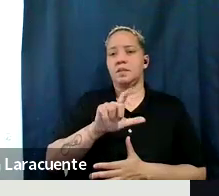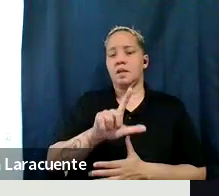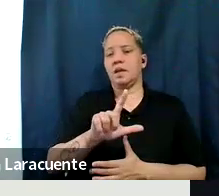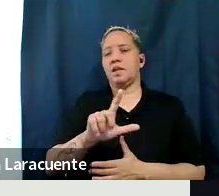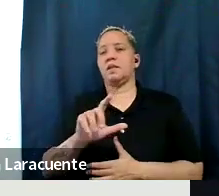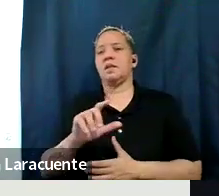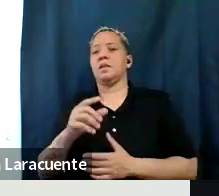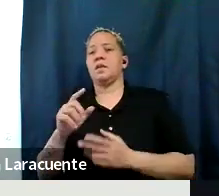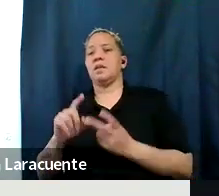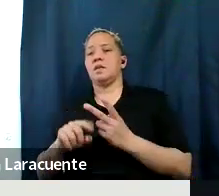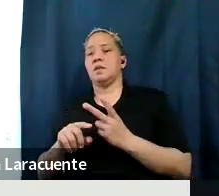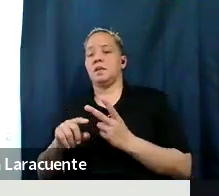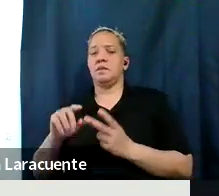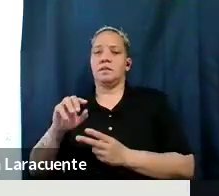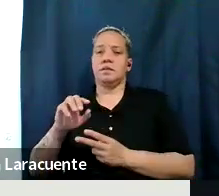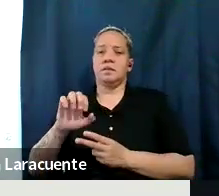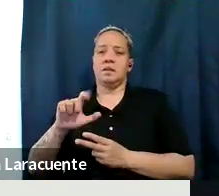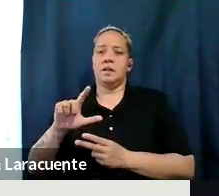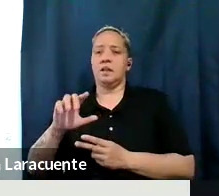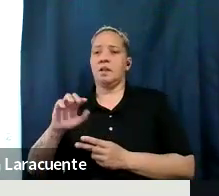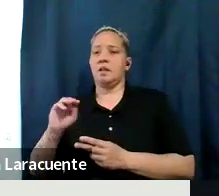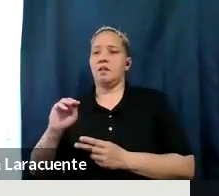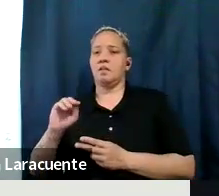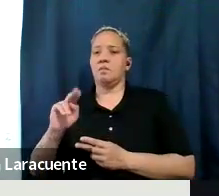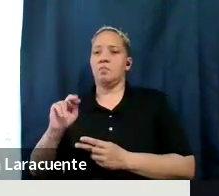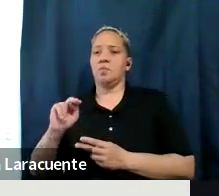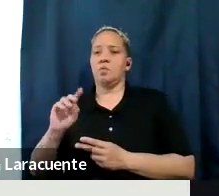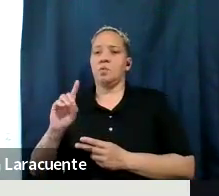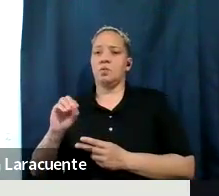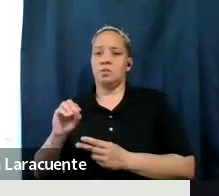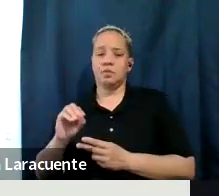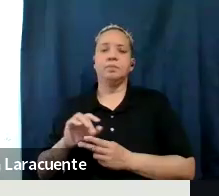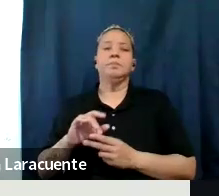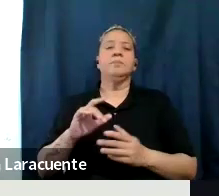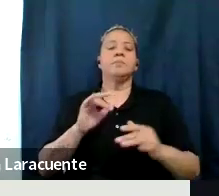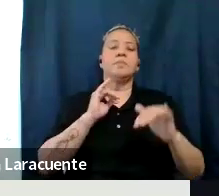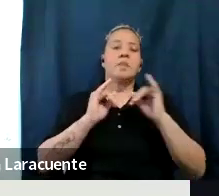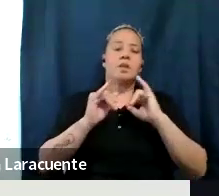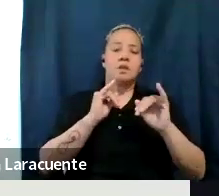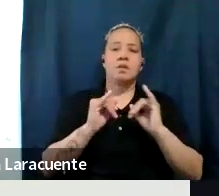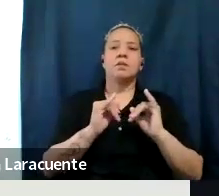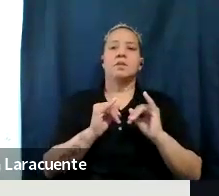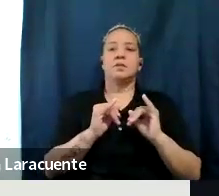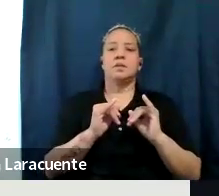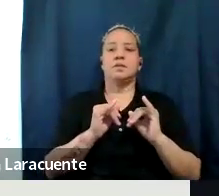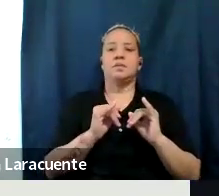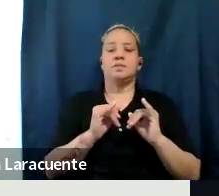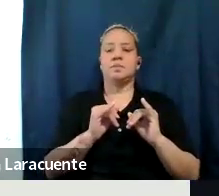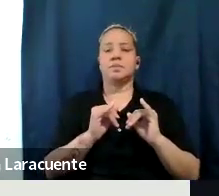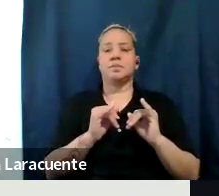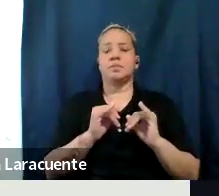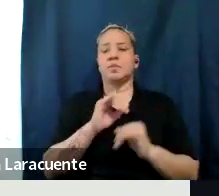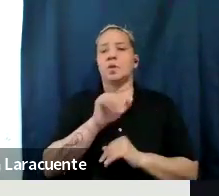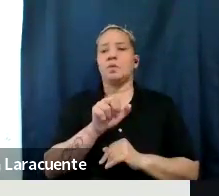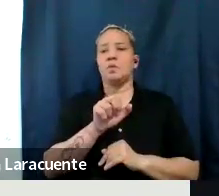Precisamente fue en el diario El Mundo, en esa entrevista que mantuvo Juan Ramón